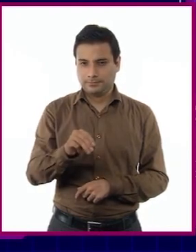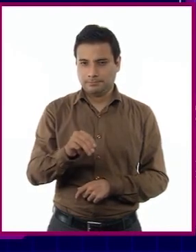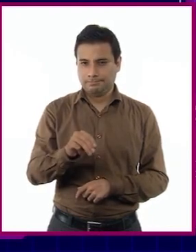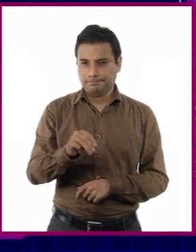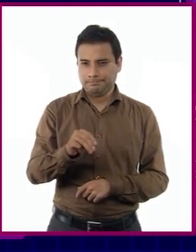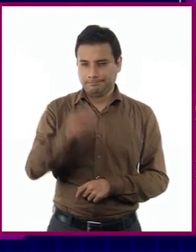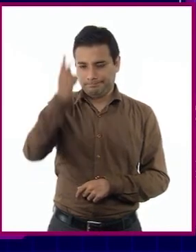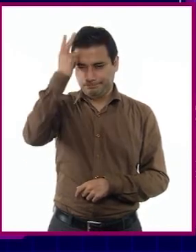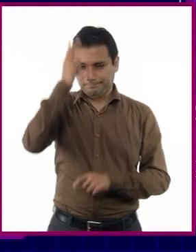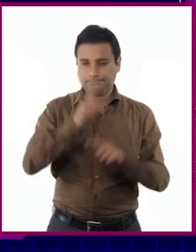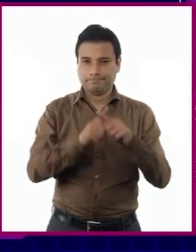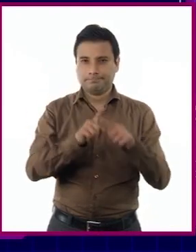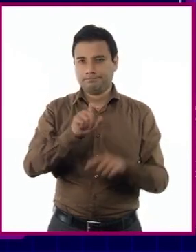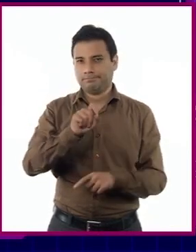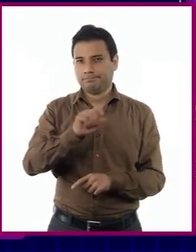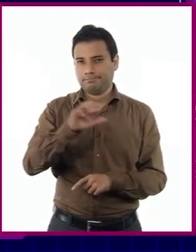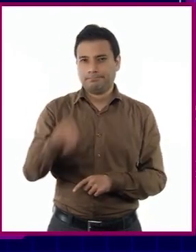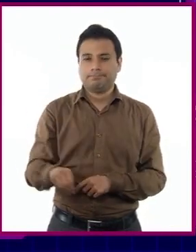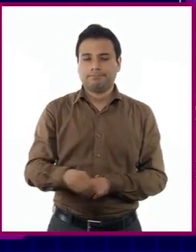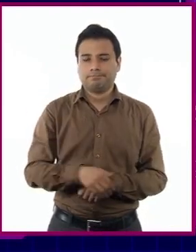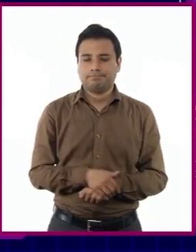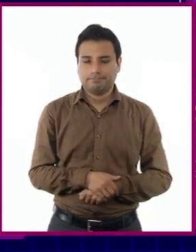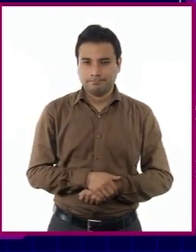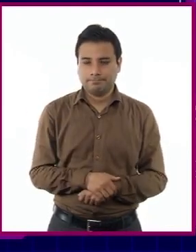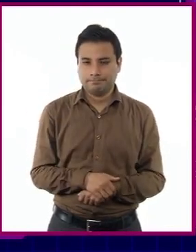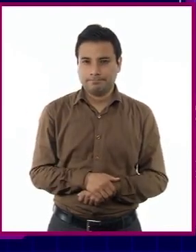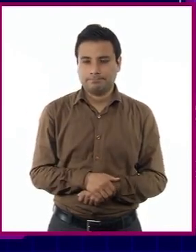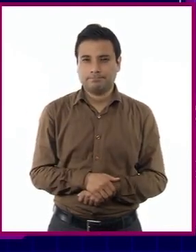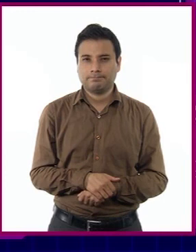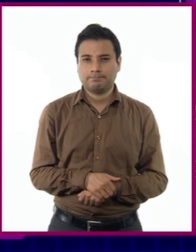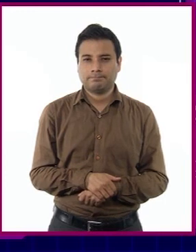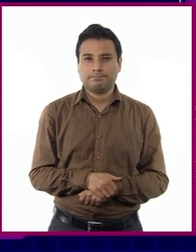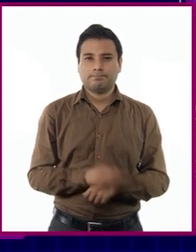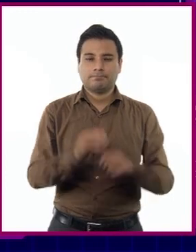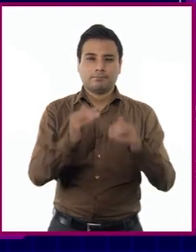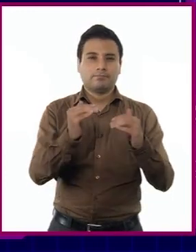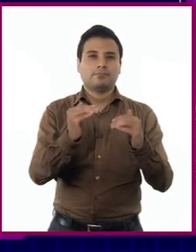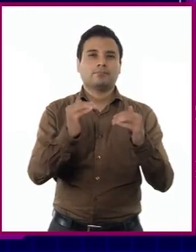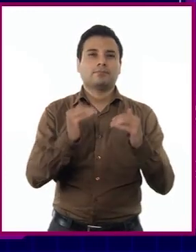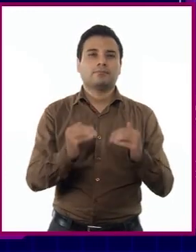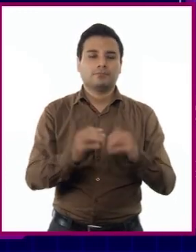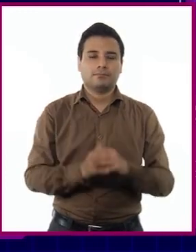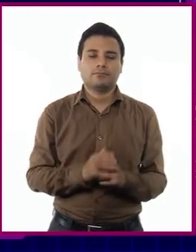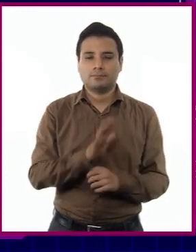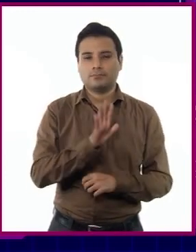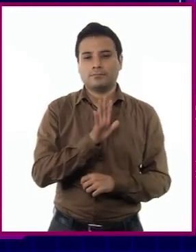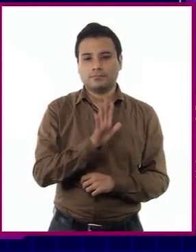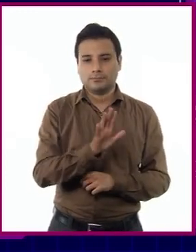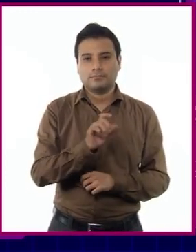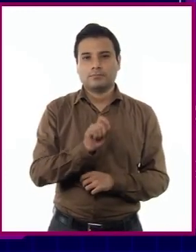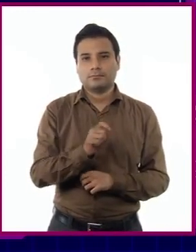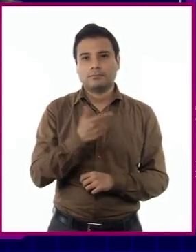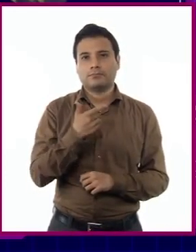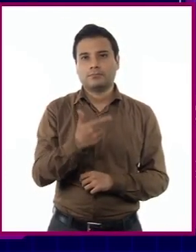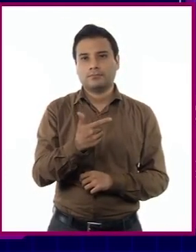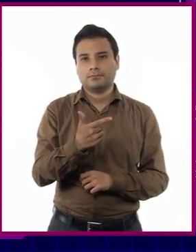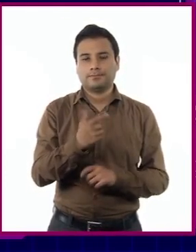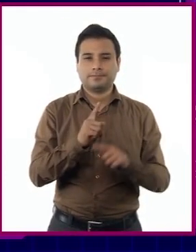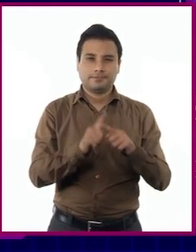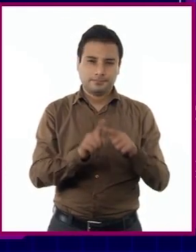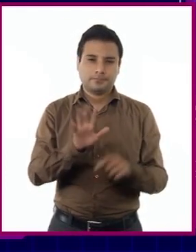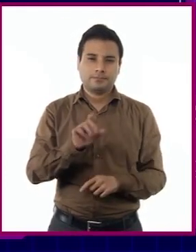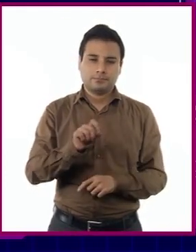cuadrado por 20 centímetros al elevar 5.7 centímetros al cuadrado